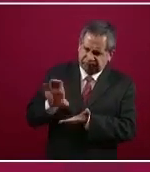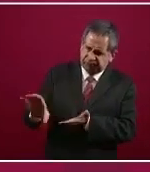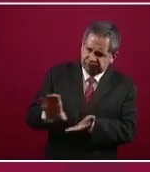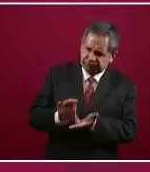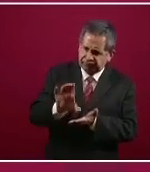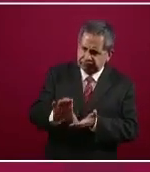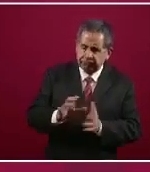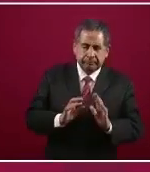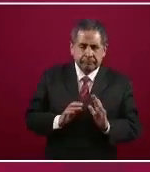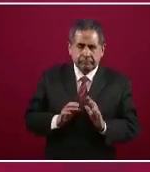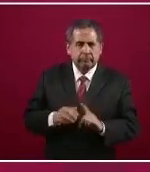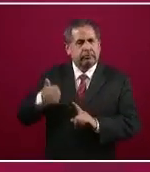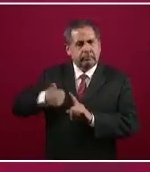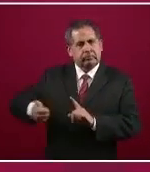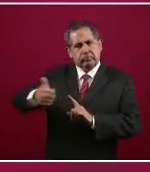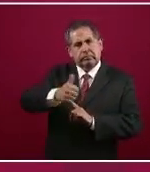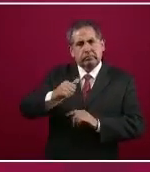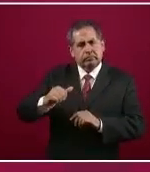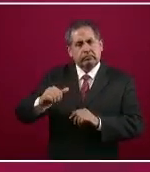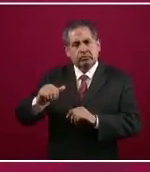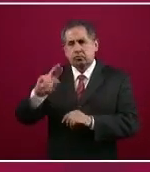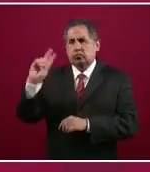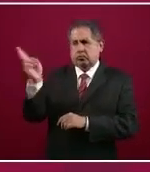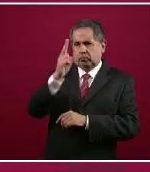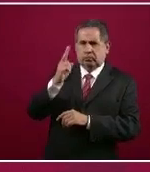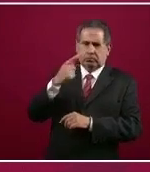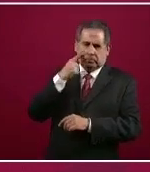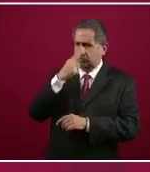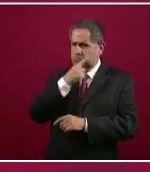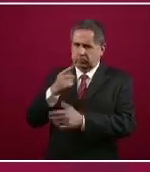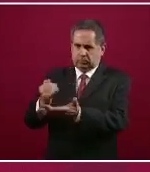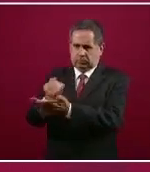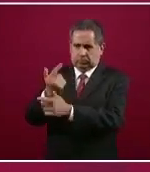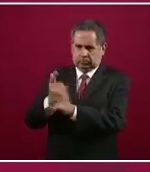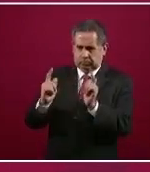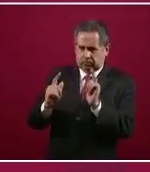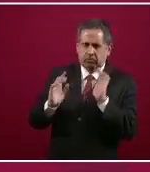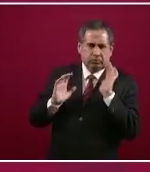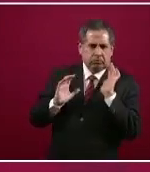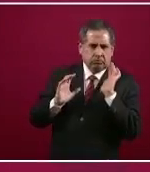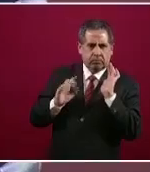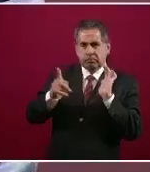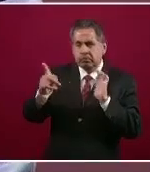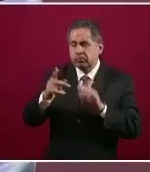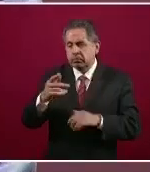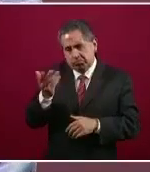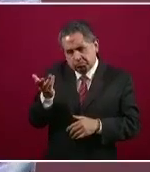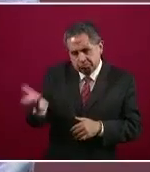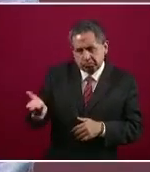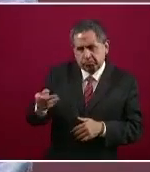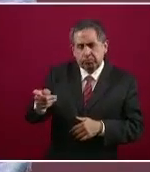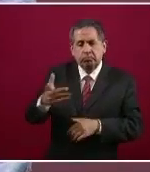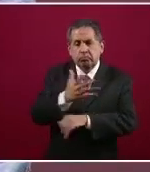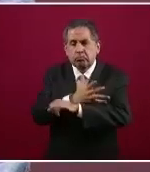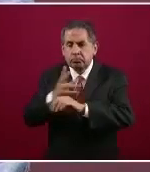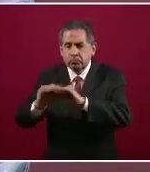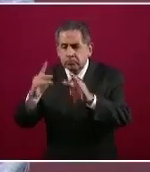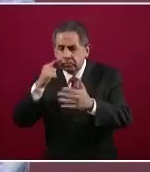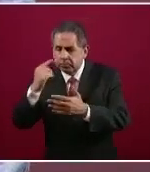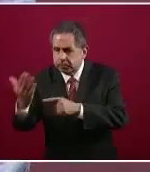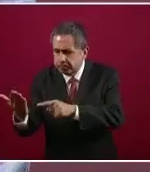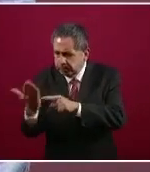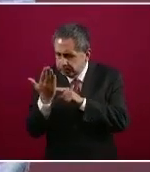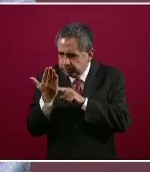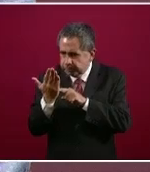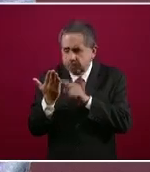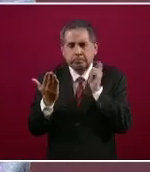Respetando la autonomía de las universidades, estamos también pidiendo que se transparenten los fondos